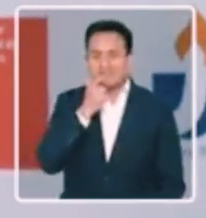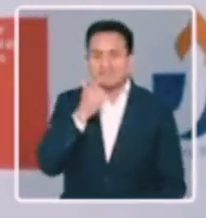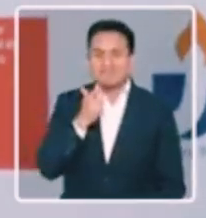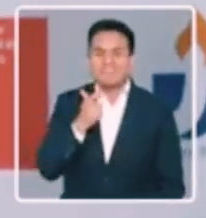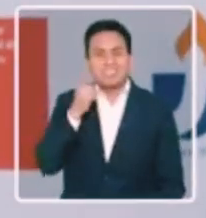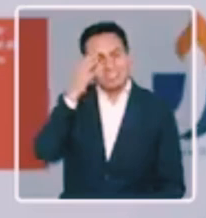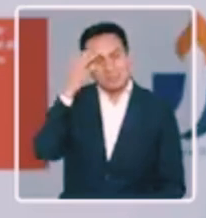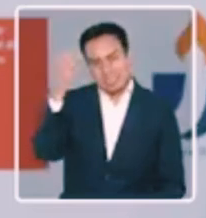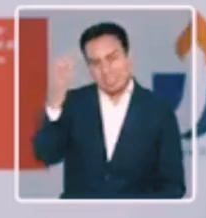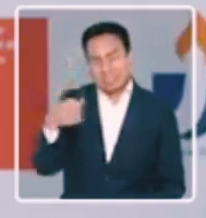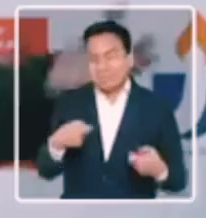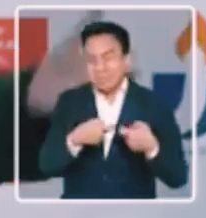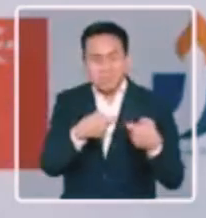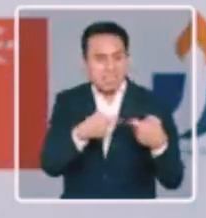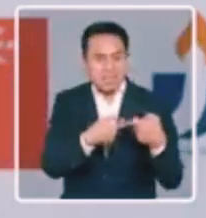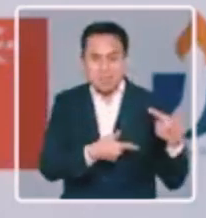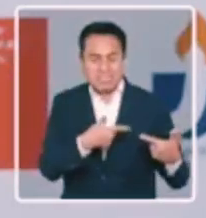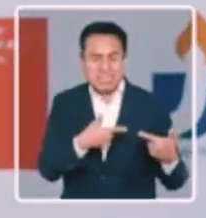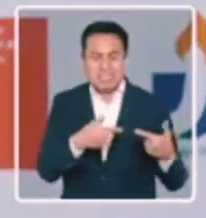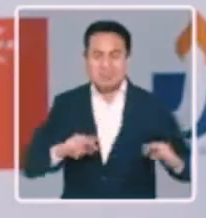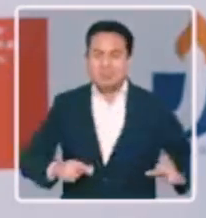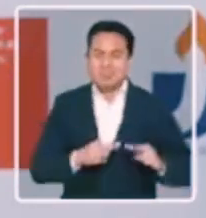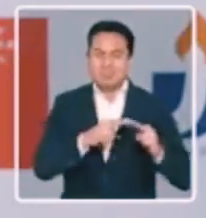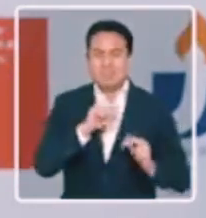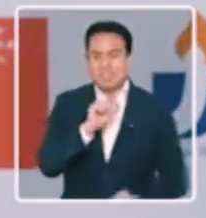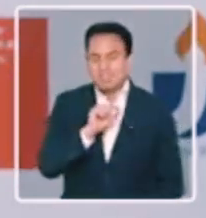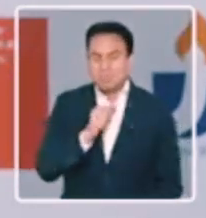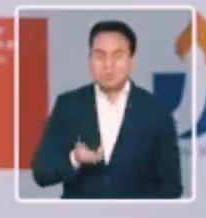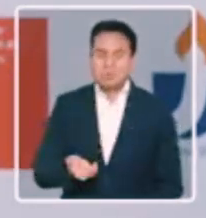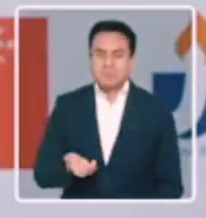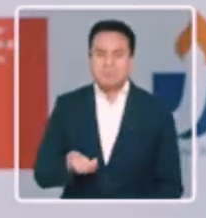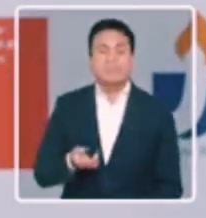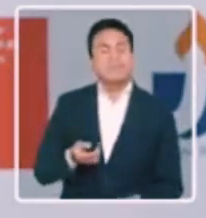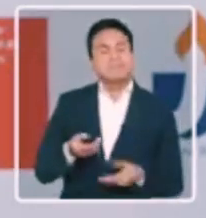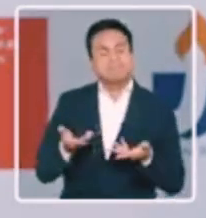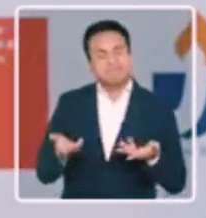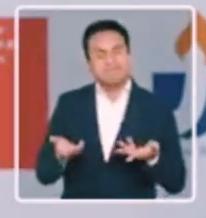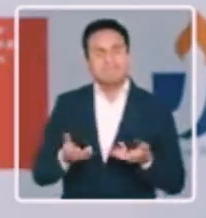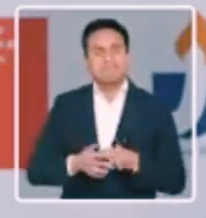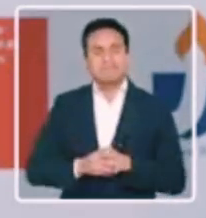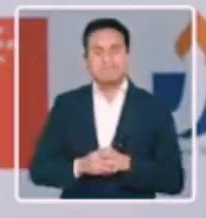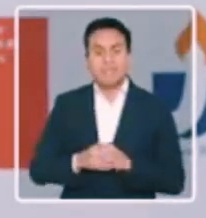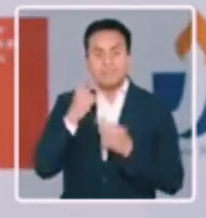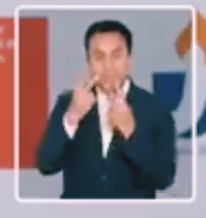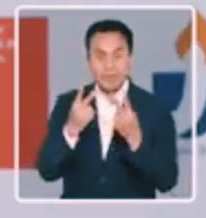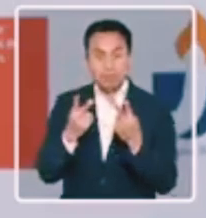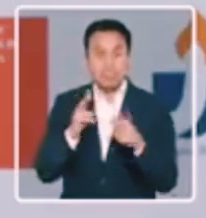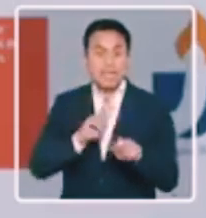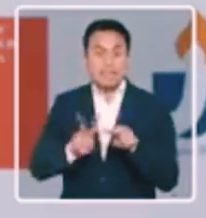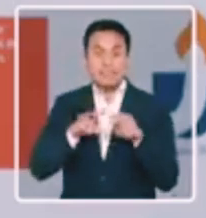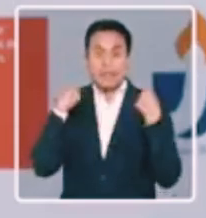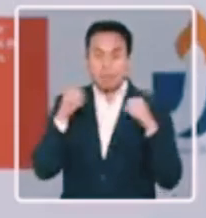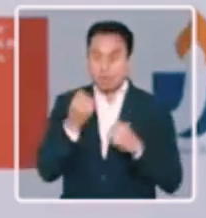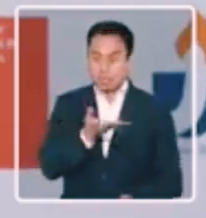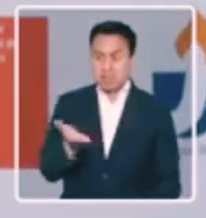bueno imagínense son peleas bien poco constructivas y cuando vemos lo que genera el